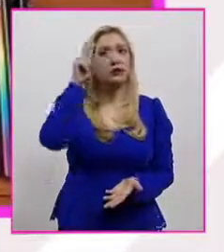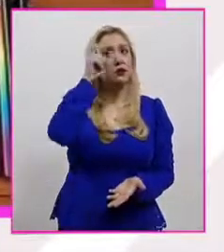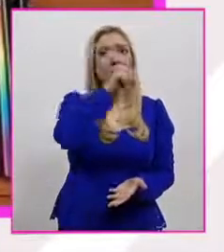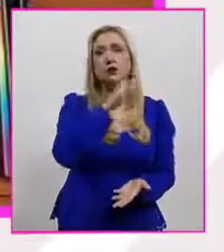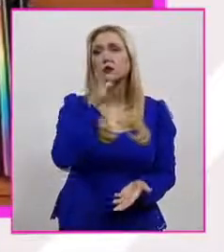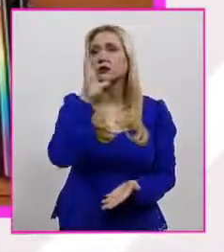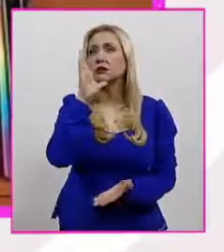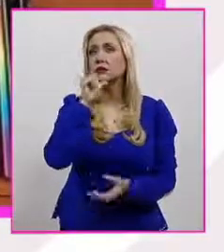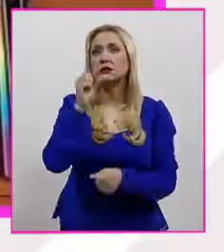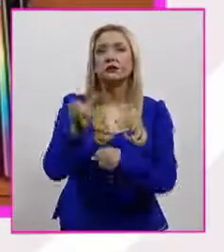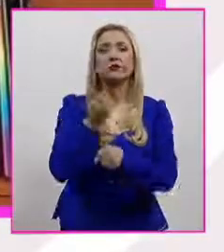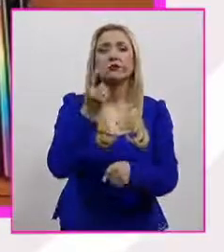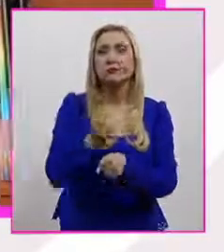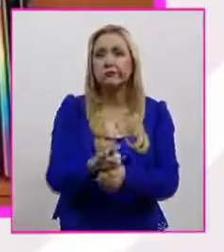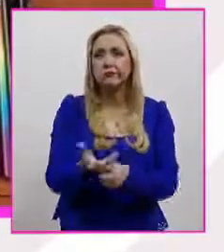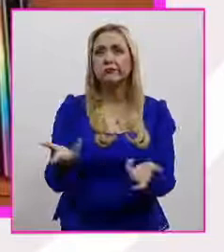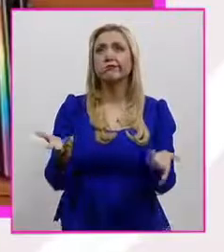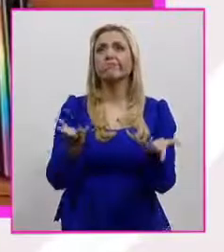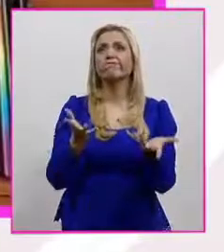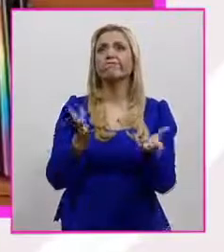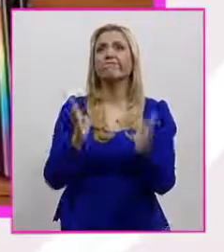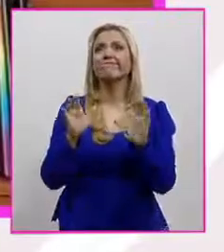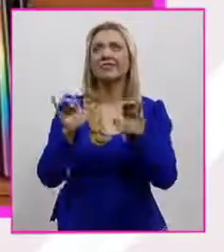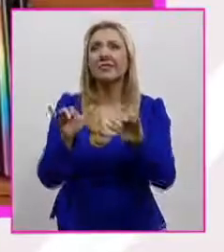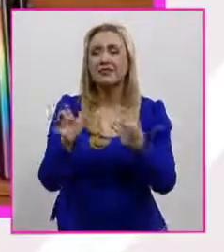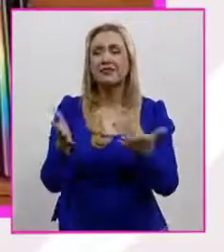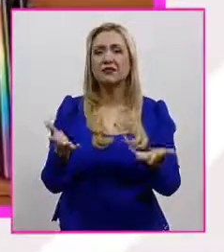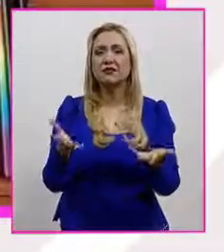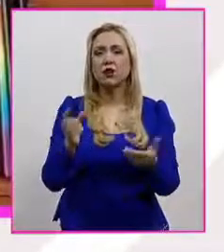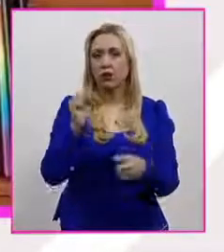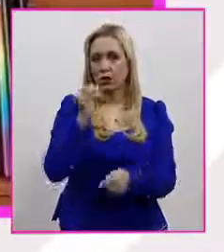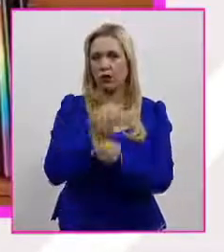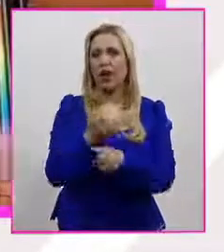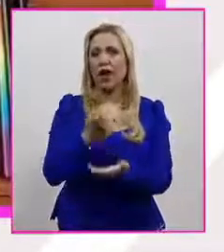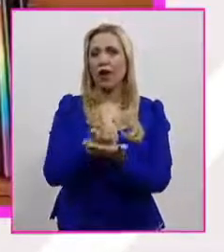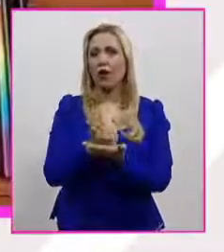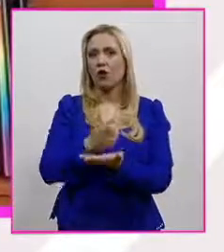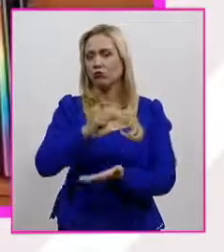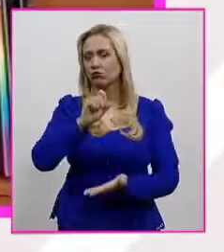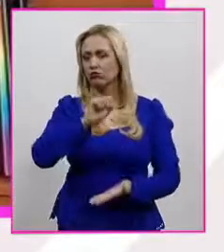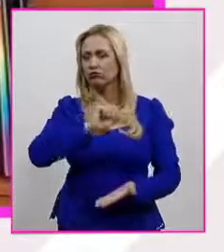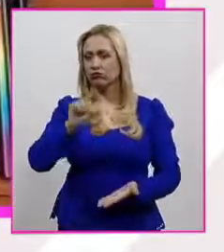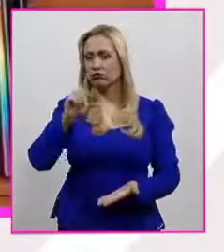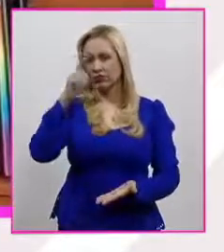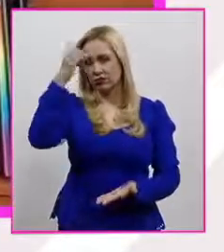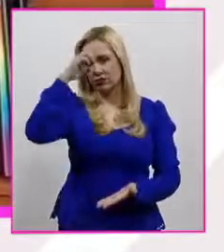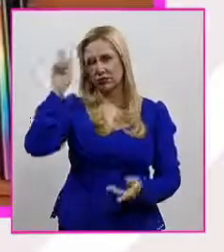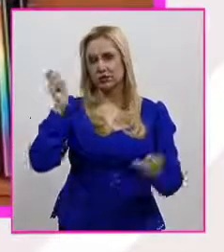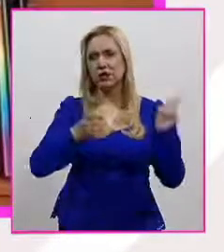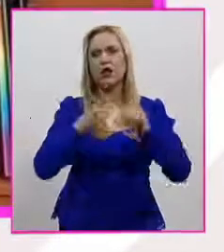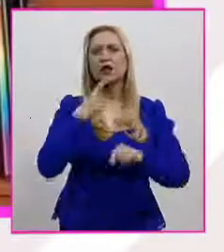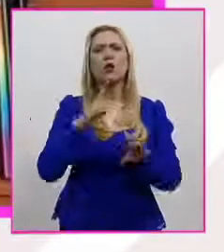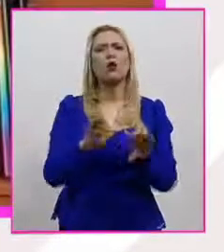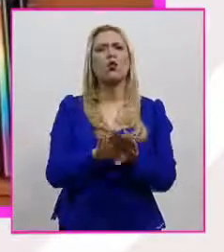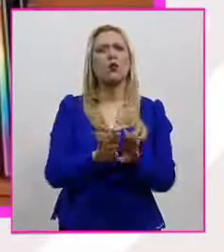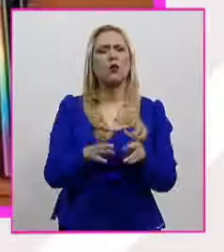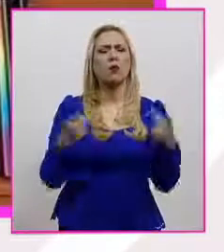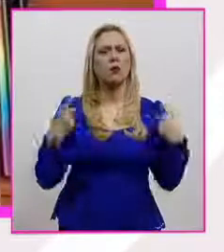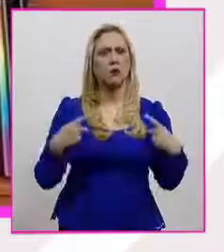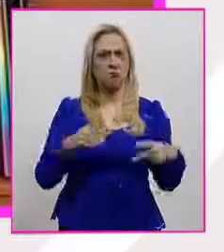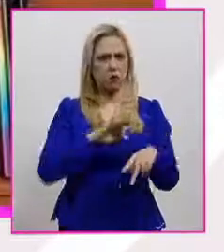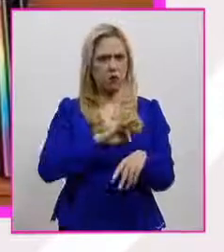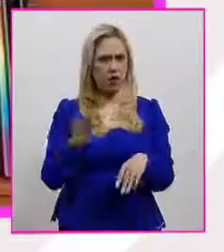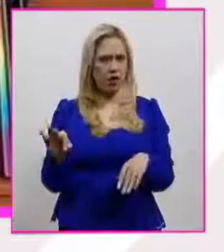oportunidades y en lo que los economistas ya nos van a explicar ahora, le llaman movilidad social, y que justamente también